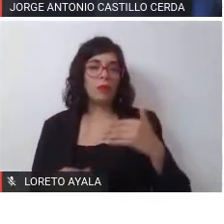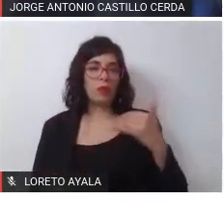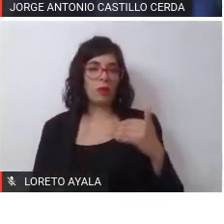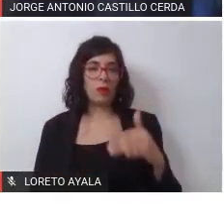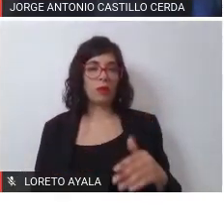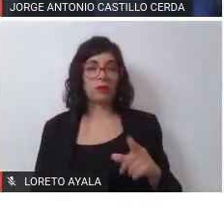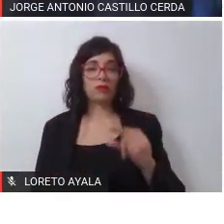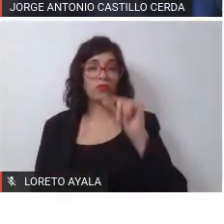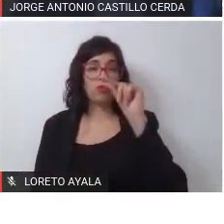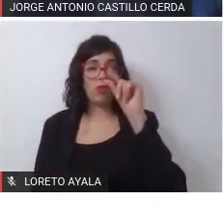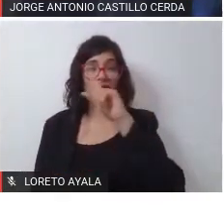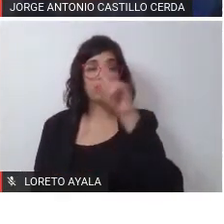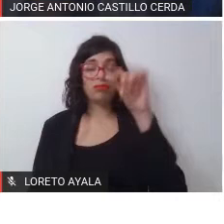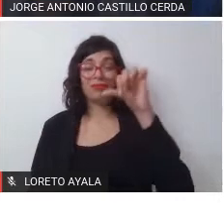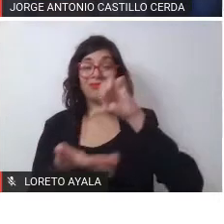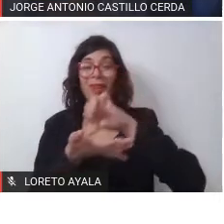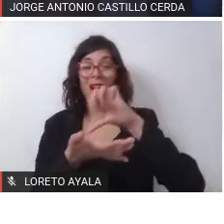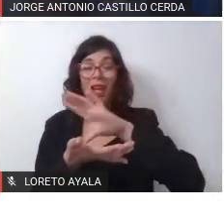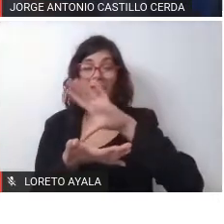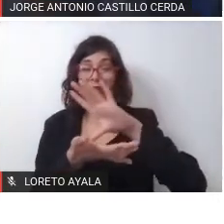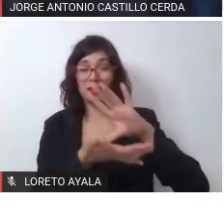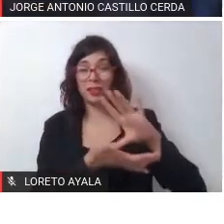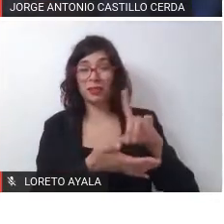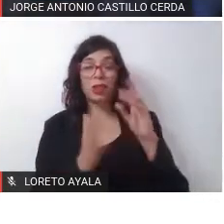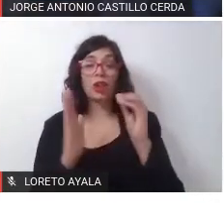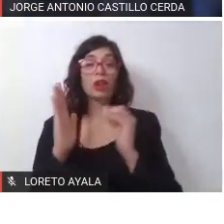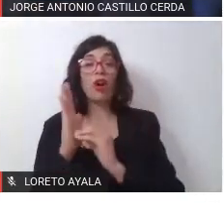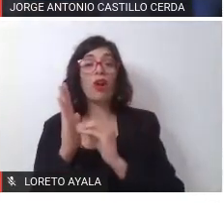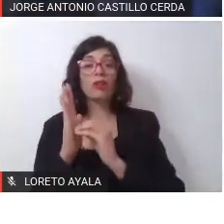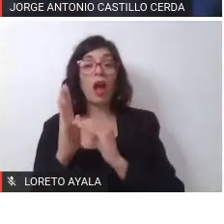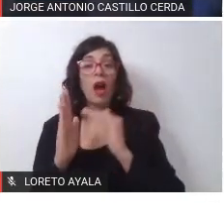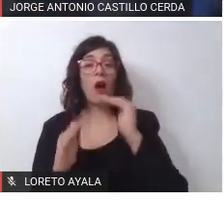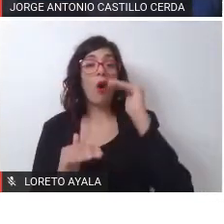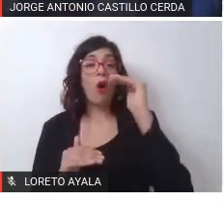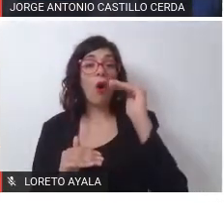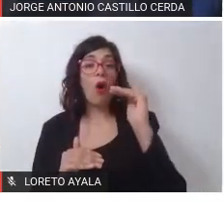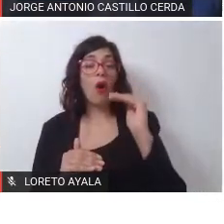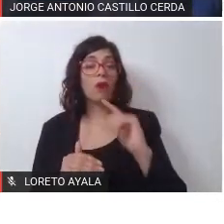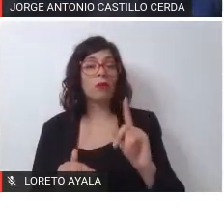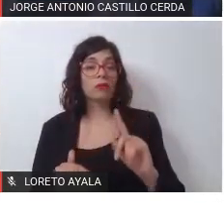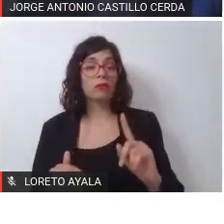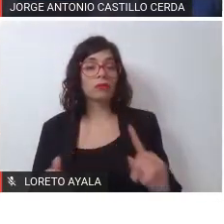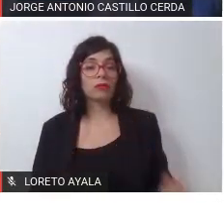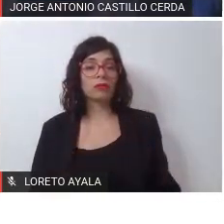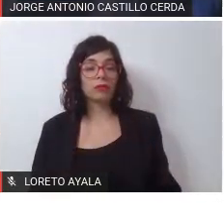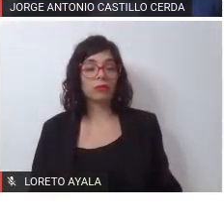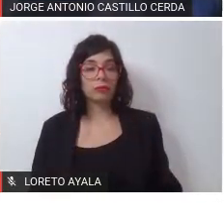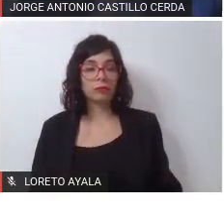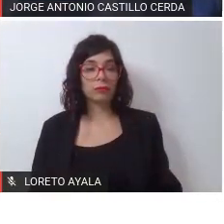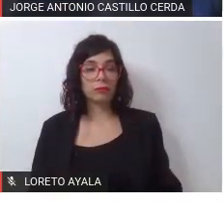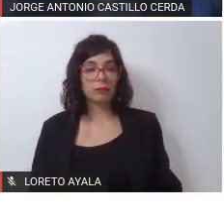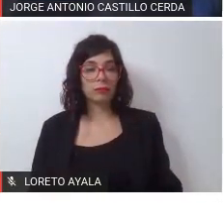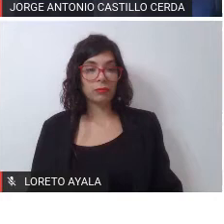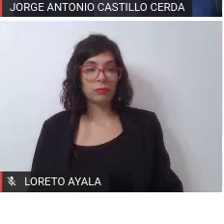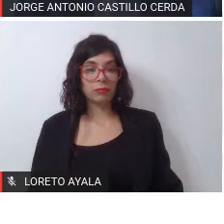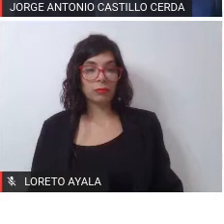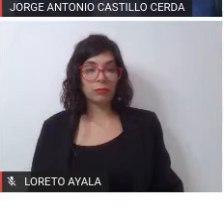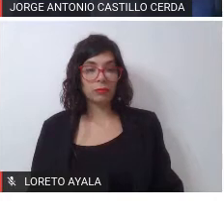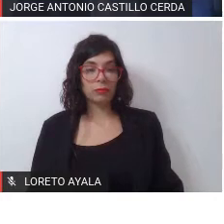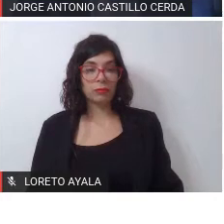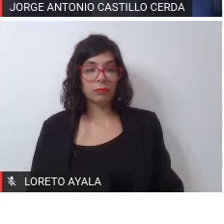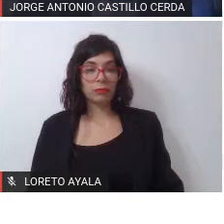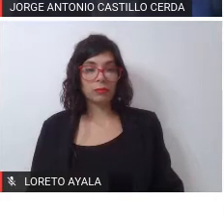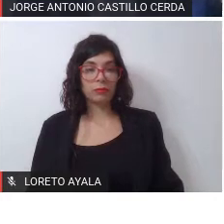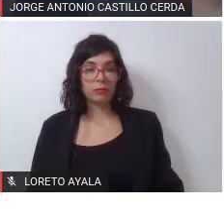pocos países en que las notas no se entregan en orden alfabético. Me recuerdo de esas, y